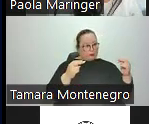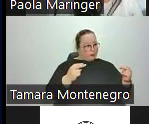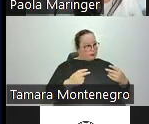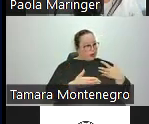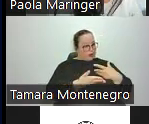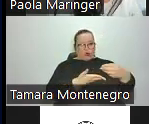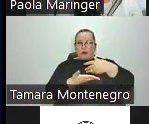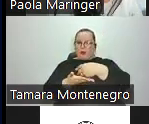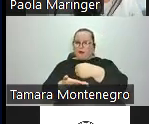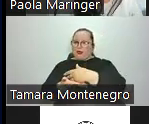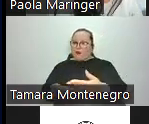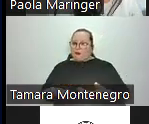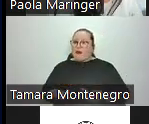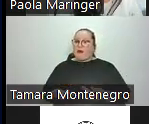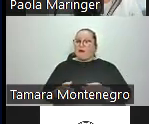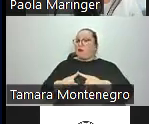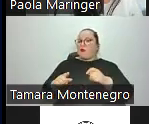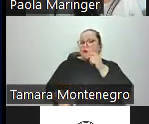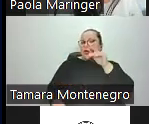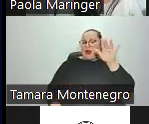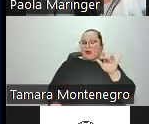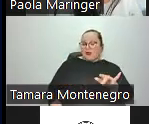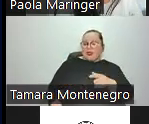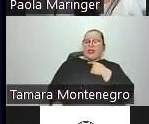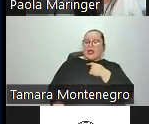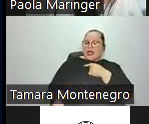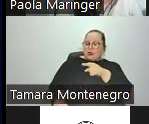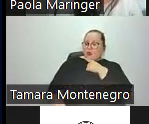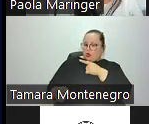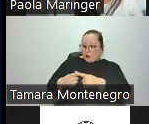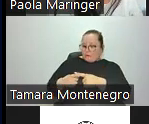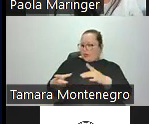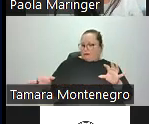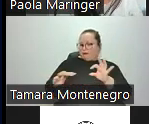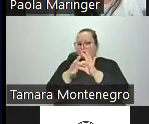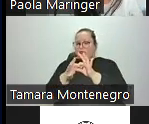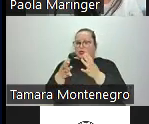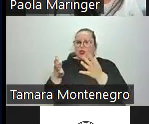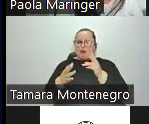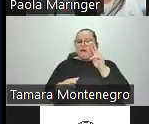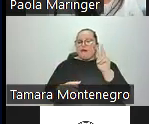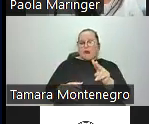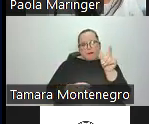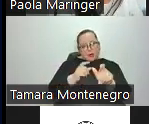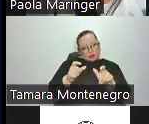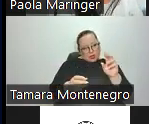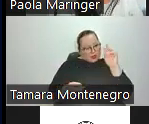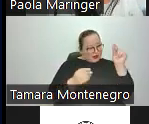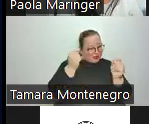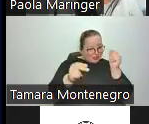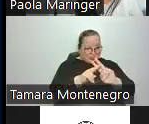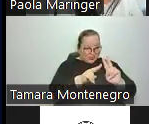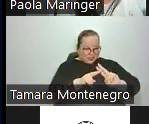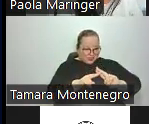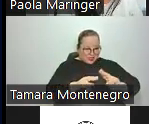estas otras preguntas. ¿A qué características quieres que asocien tu nombre? ¿Cómo quieres que te vean? ¿Como alguien creativo, alguien puntual, alguien